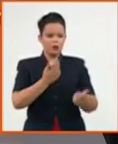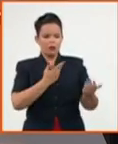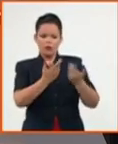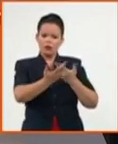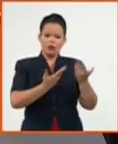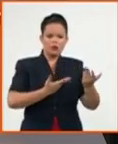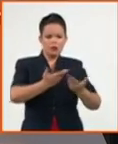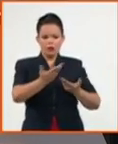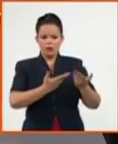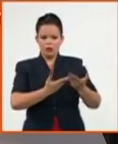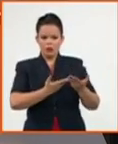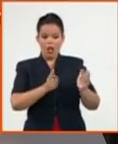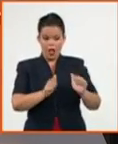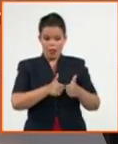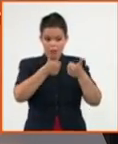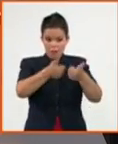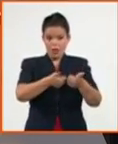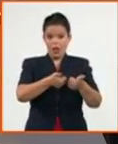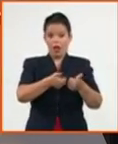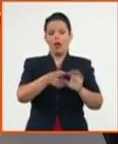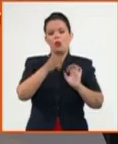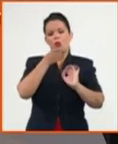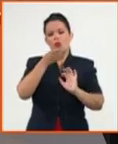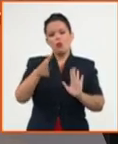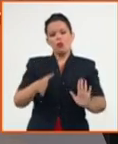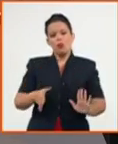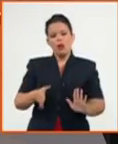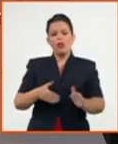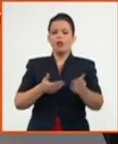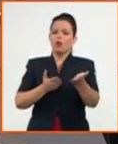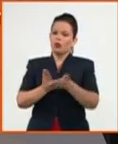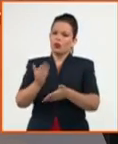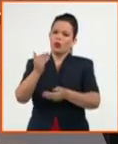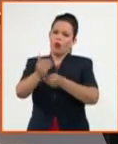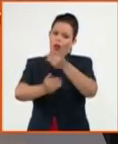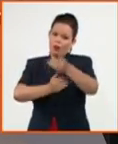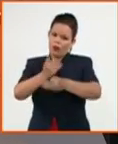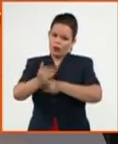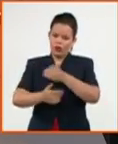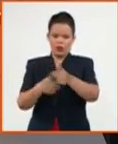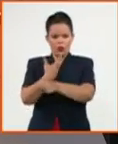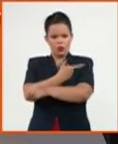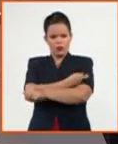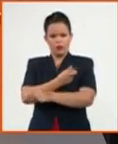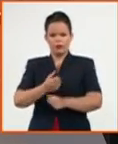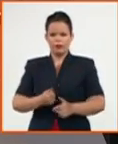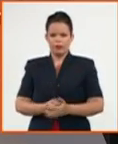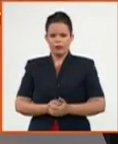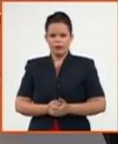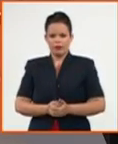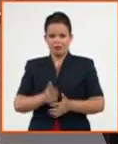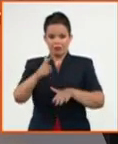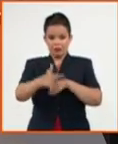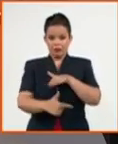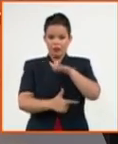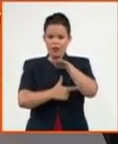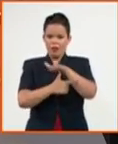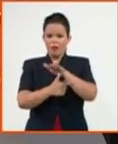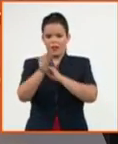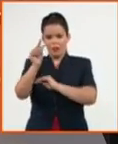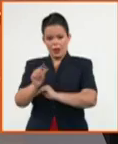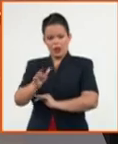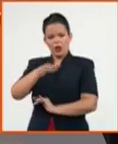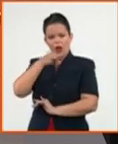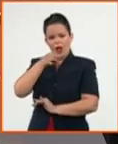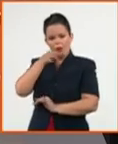lo que explicado contra indica este proceso el viceministro genio se refería a los y quiero aclararlo porque de los asuntos que nos